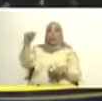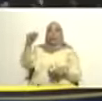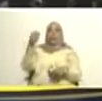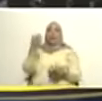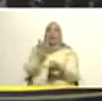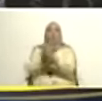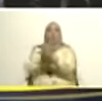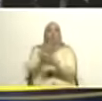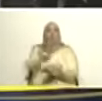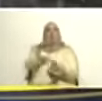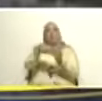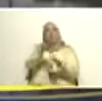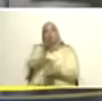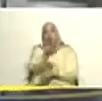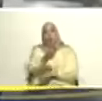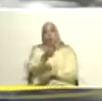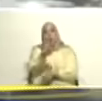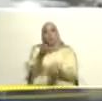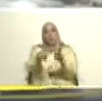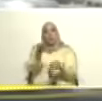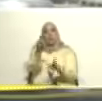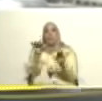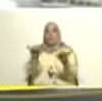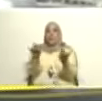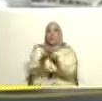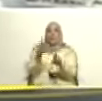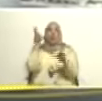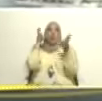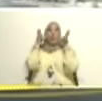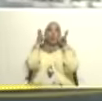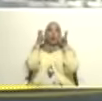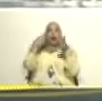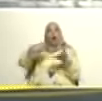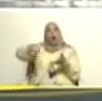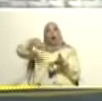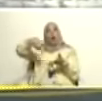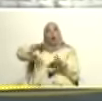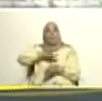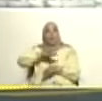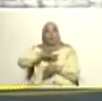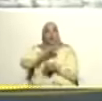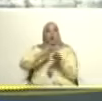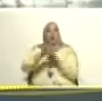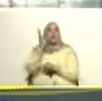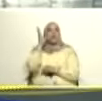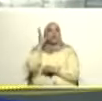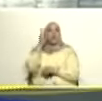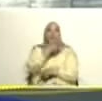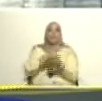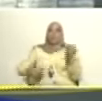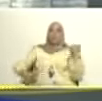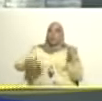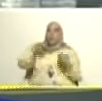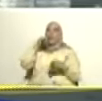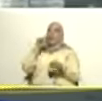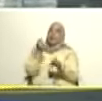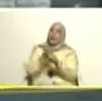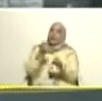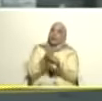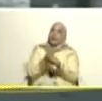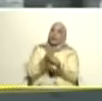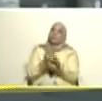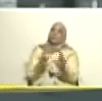Aluminio 2024. Al ritmo de The Sound People, un patrimonio cultural, el presidente pues deja